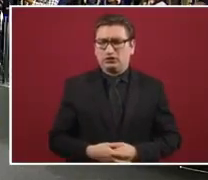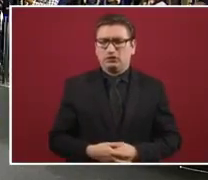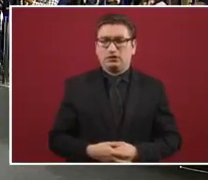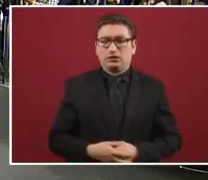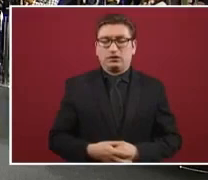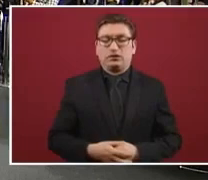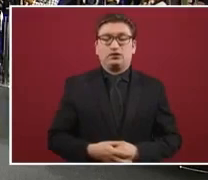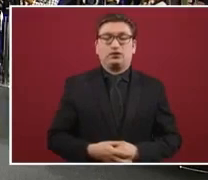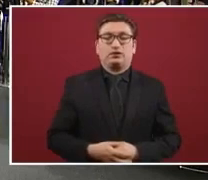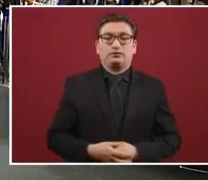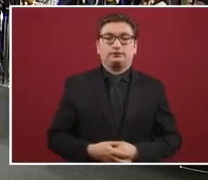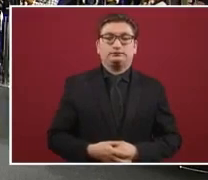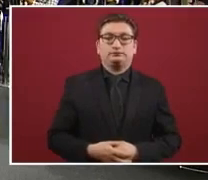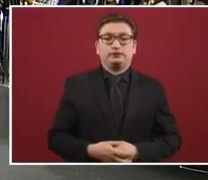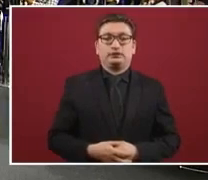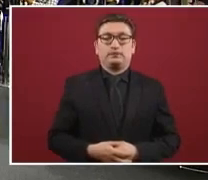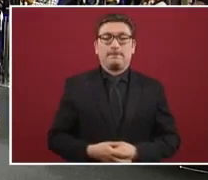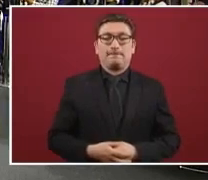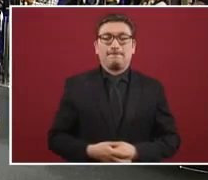Y que ya